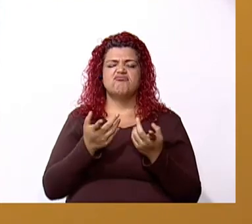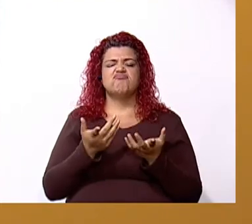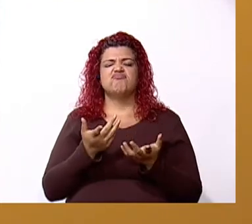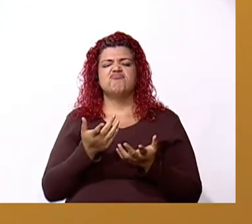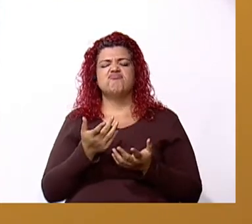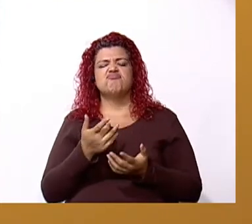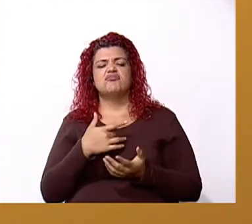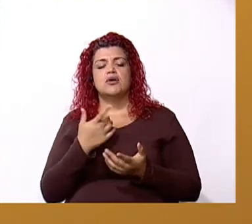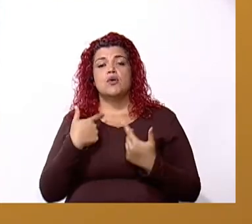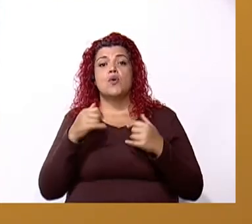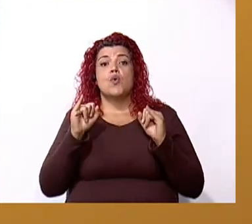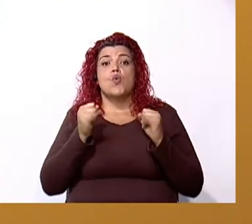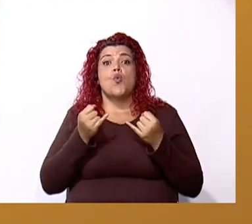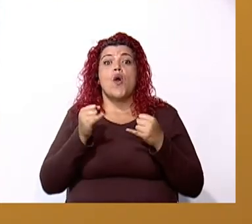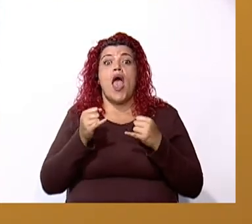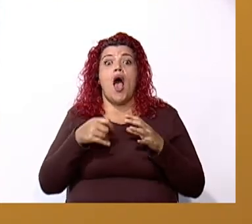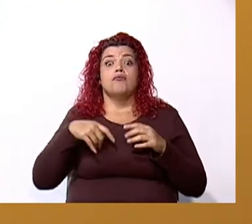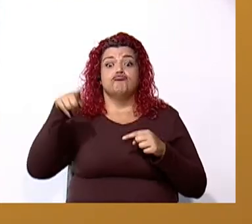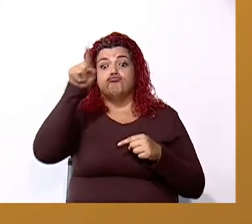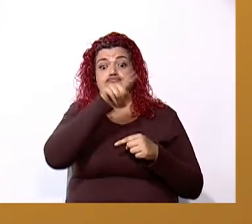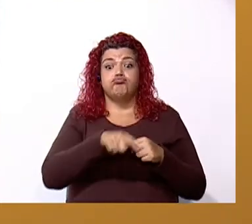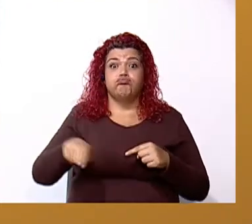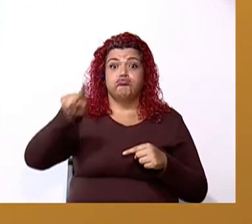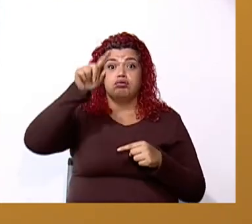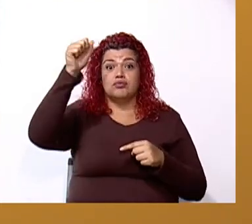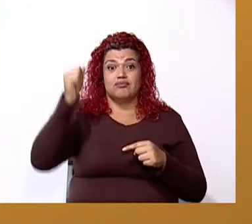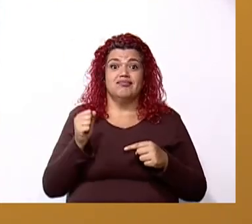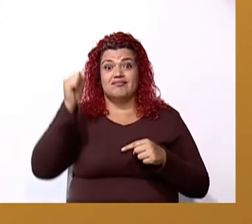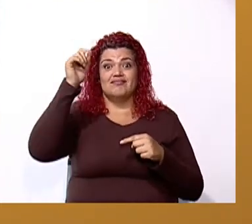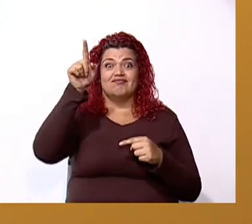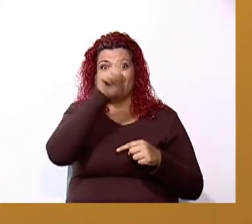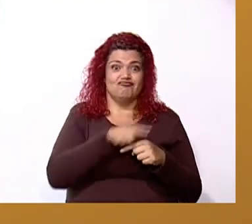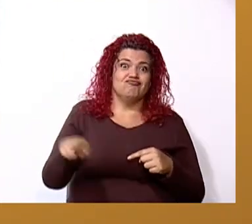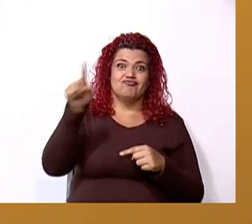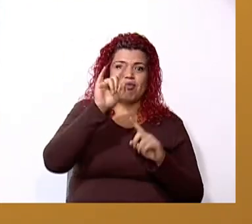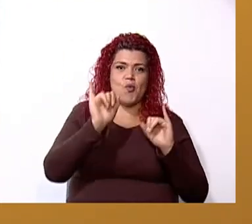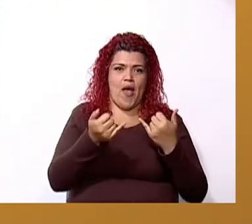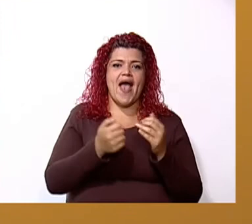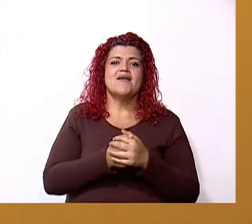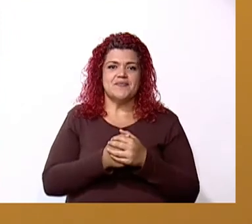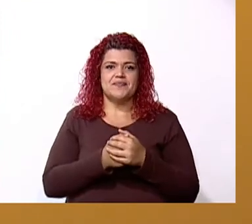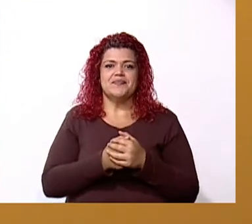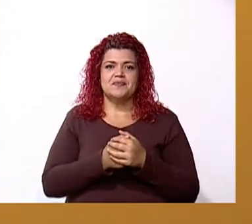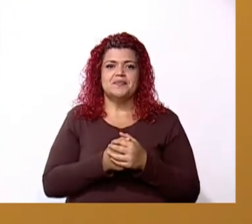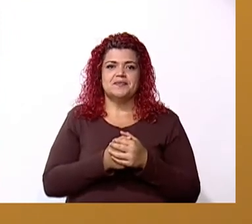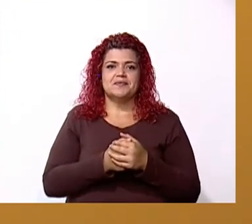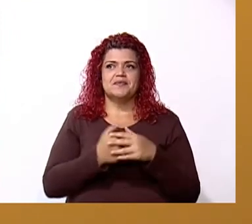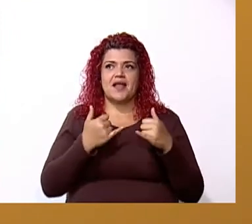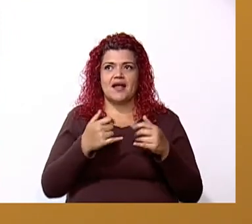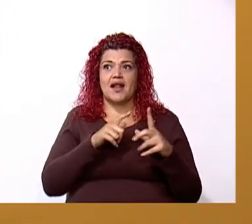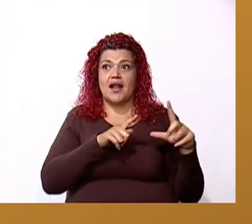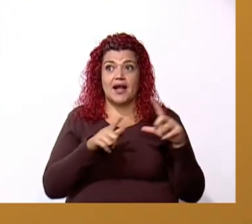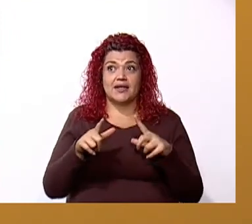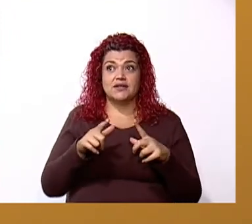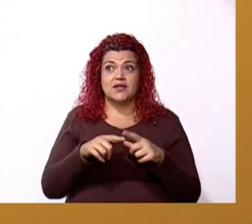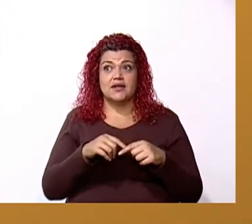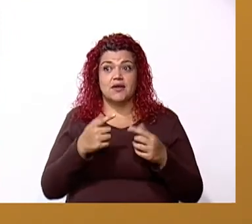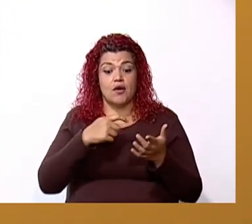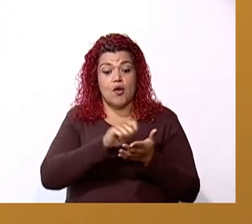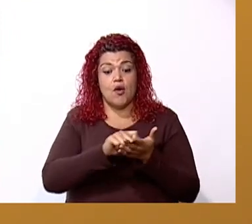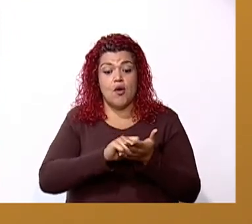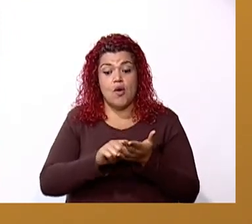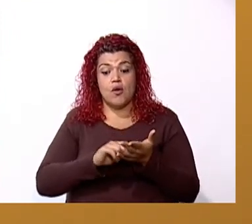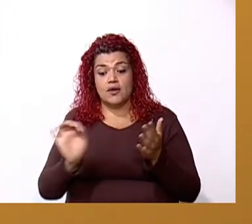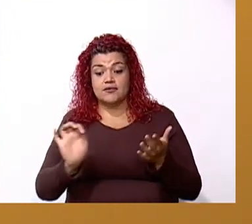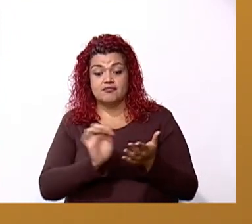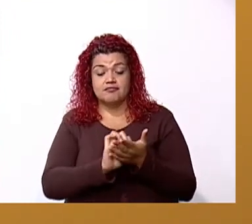si juegan conmigo a la ruleta? ¿Les parece? Bueno, vamos a la ruleta. ¿Listos esa hoja y ese lápiz